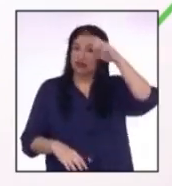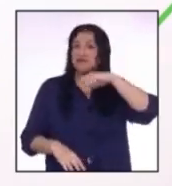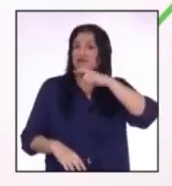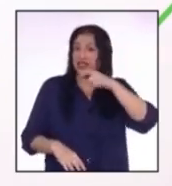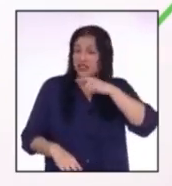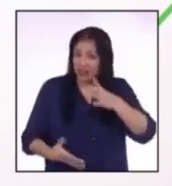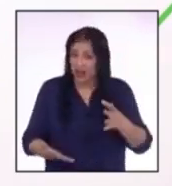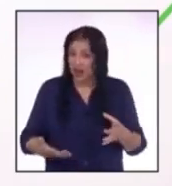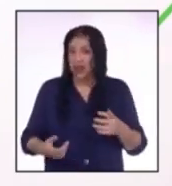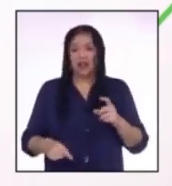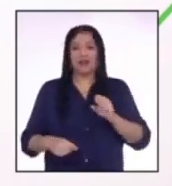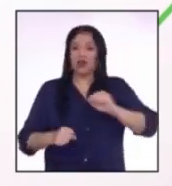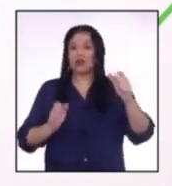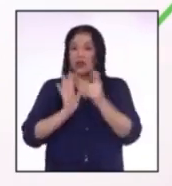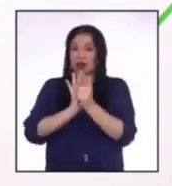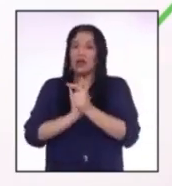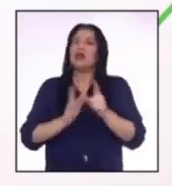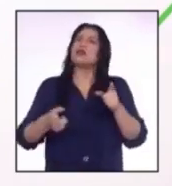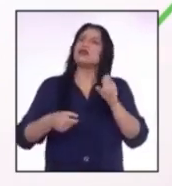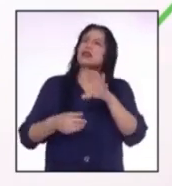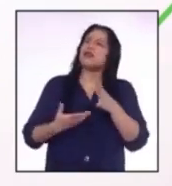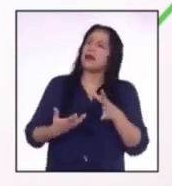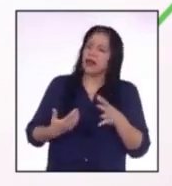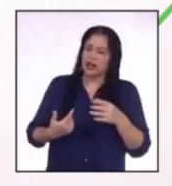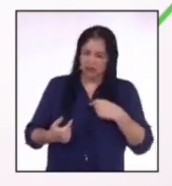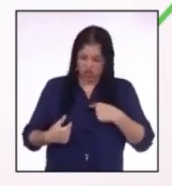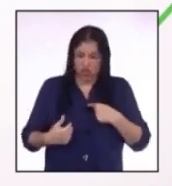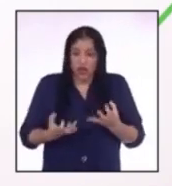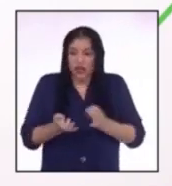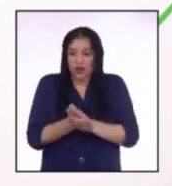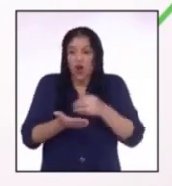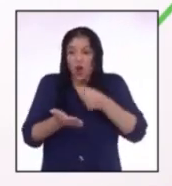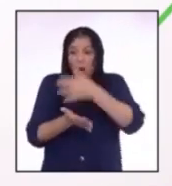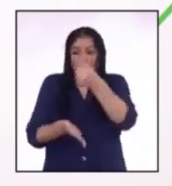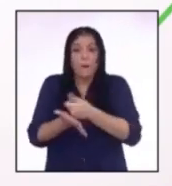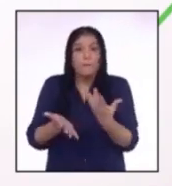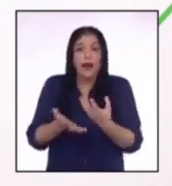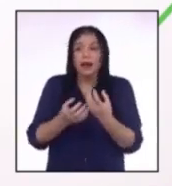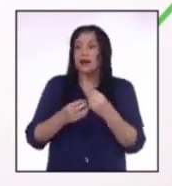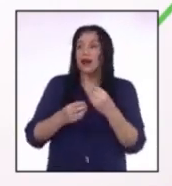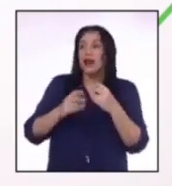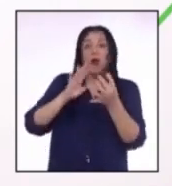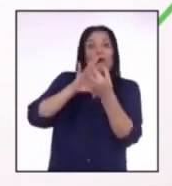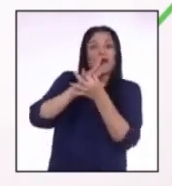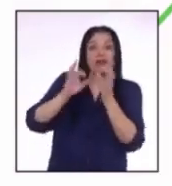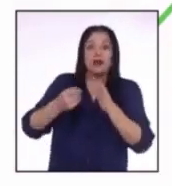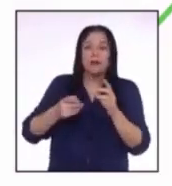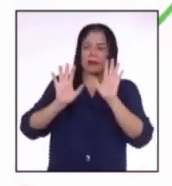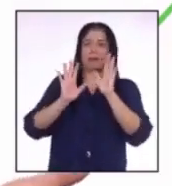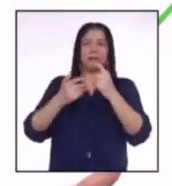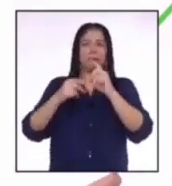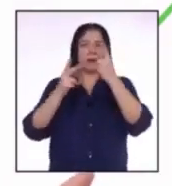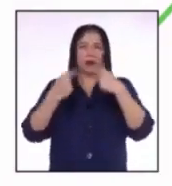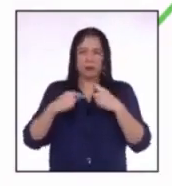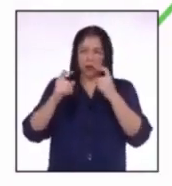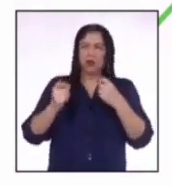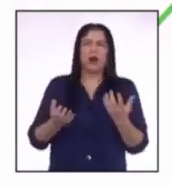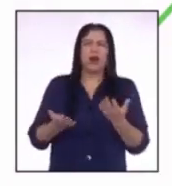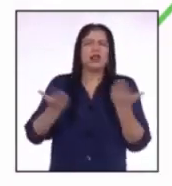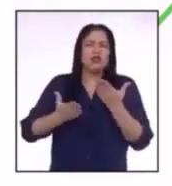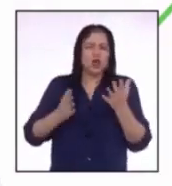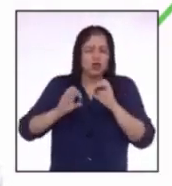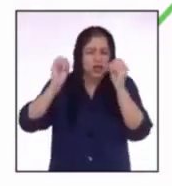propone que si alguien compra una joya debe preguntar de dónde viene el oro que produjo esa joya para que para no